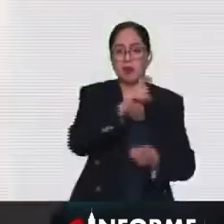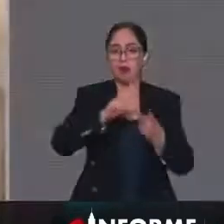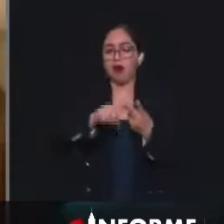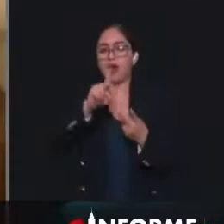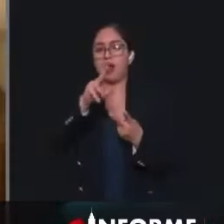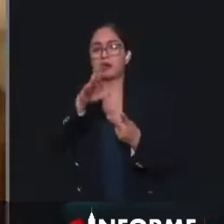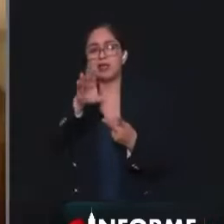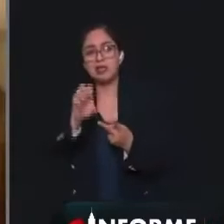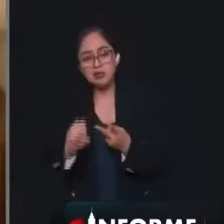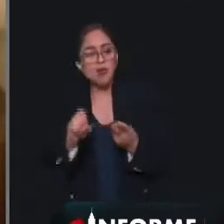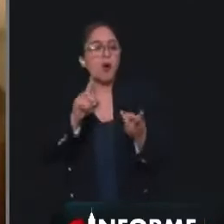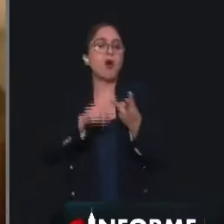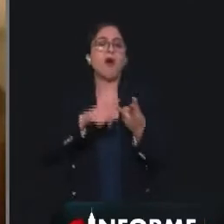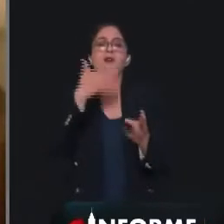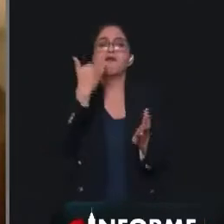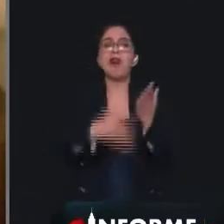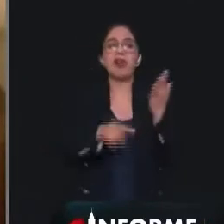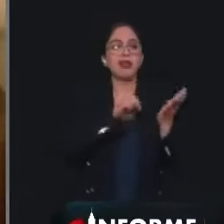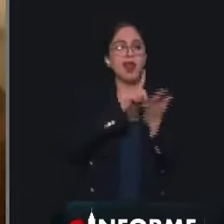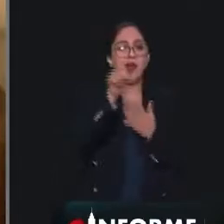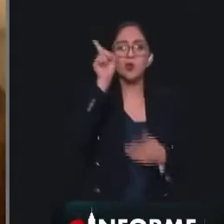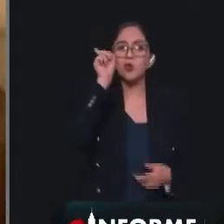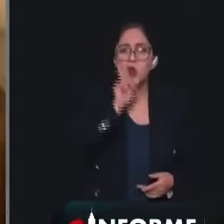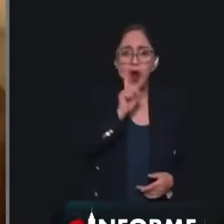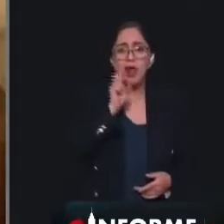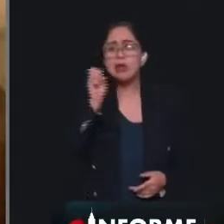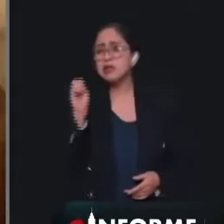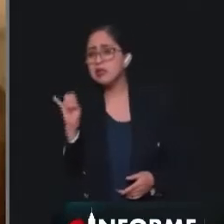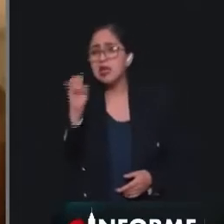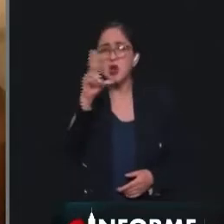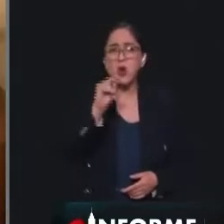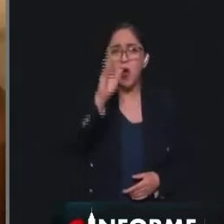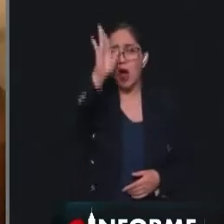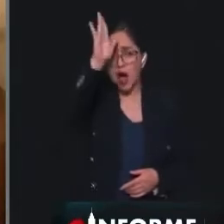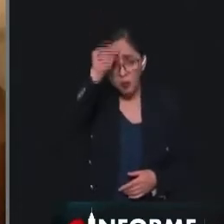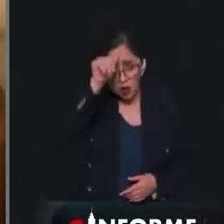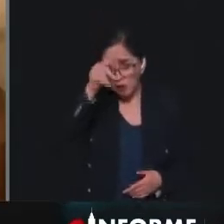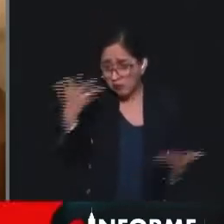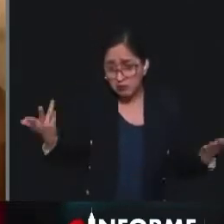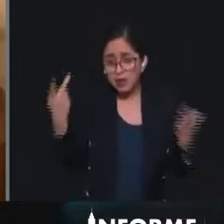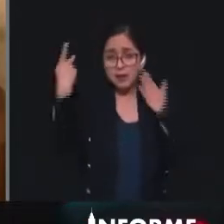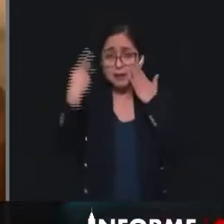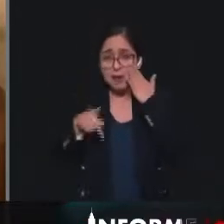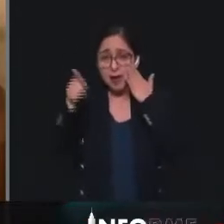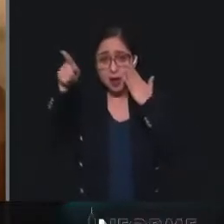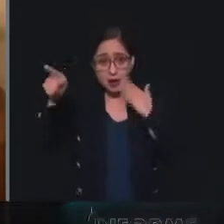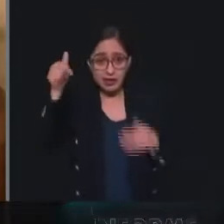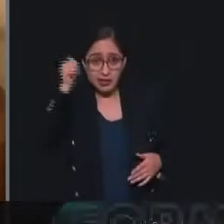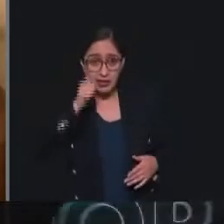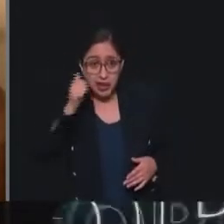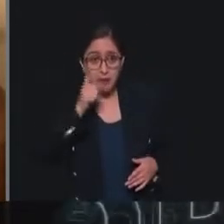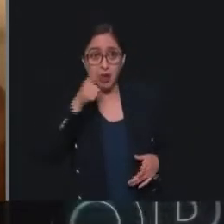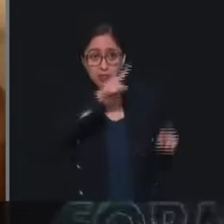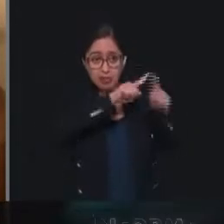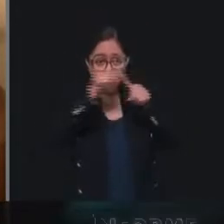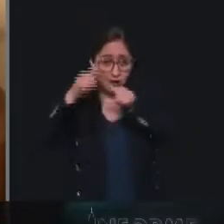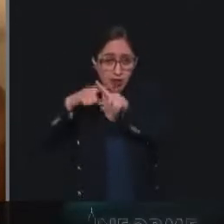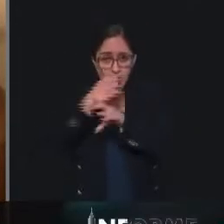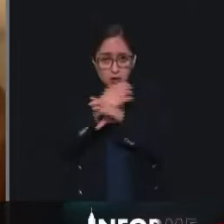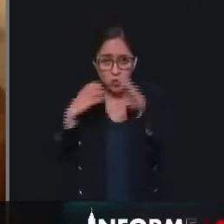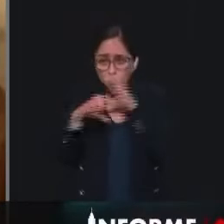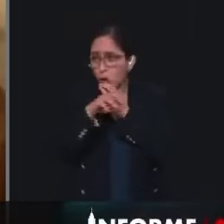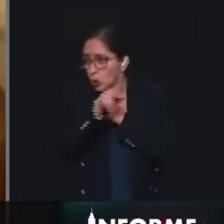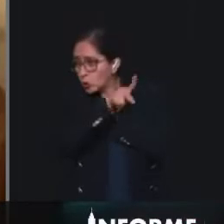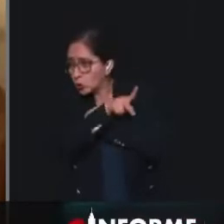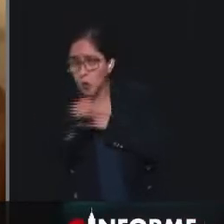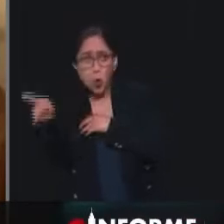las mujeres, estamos de acuerdo o no estamos de acuerdo, lo que sea, pero donde todo lo público se hace, como bien dice su propia consigna, cada vez más público. Eso creo